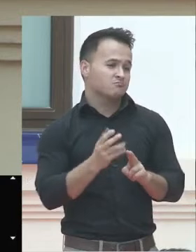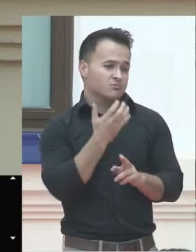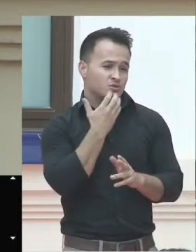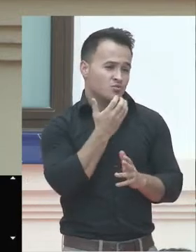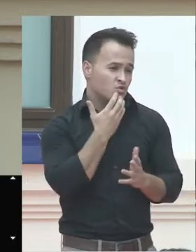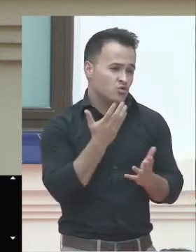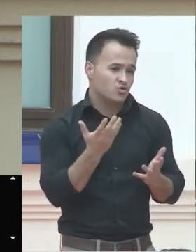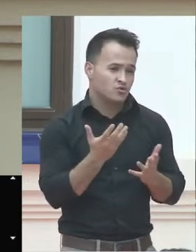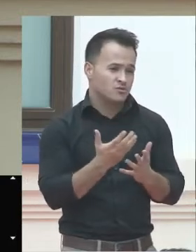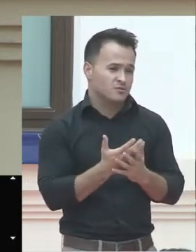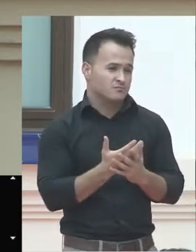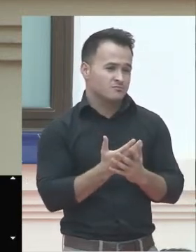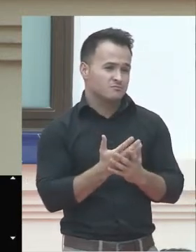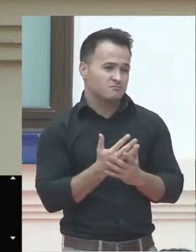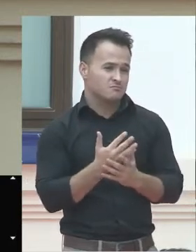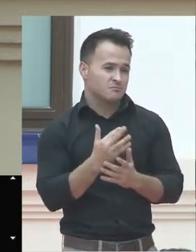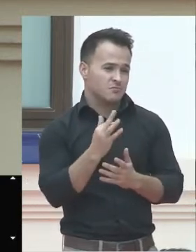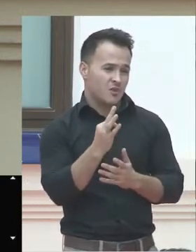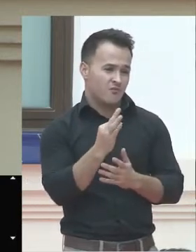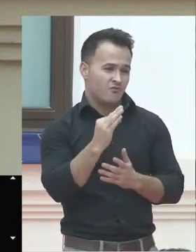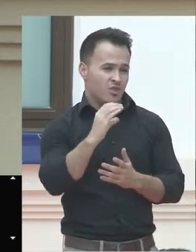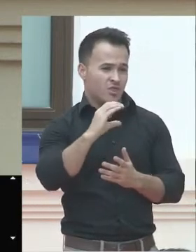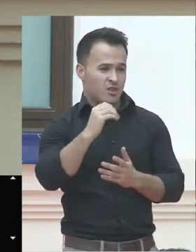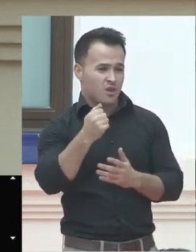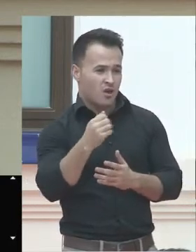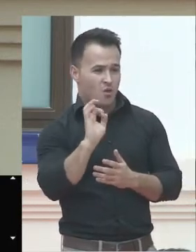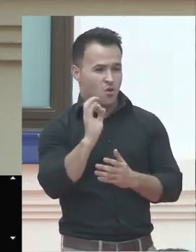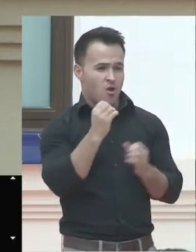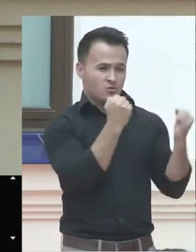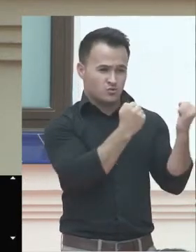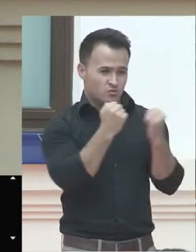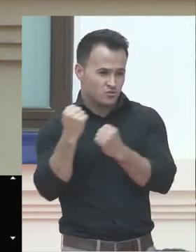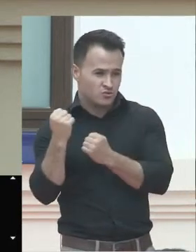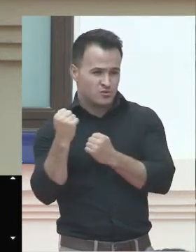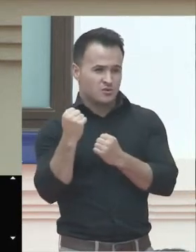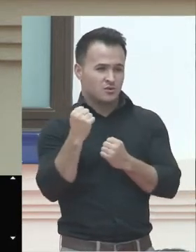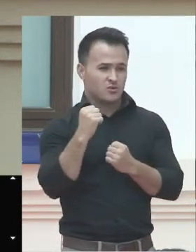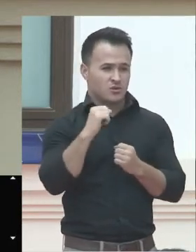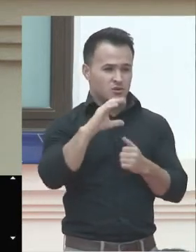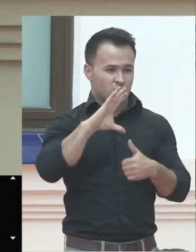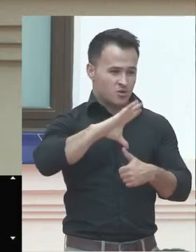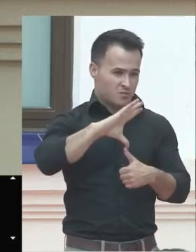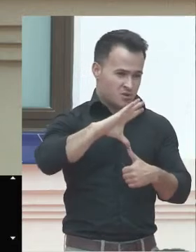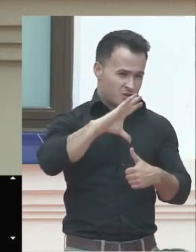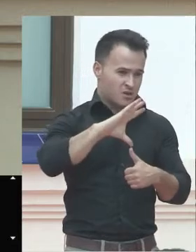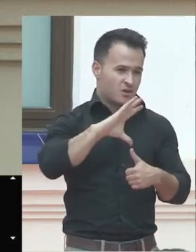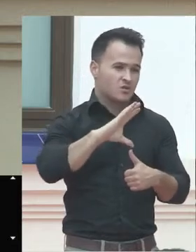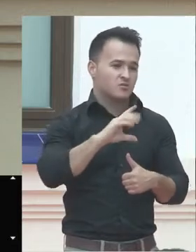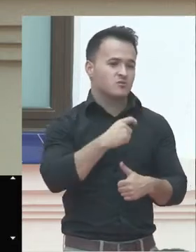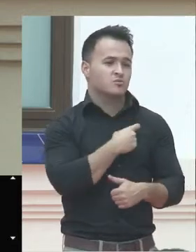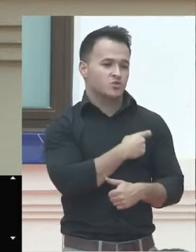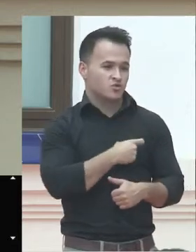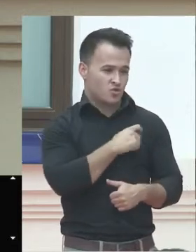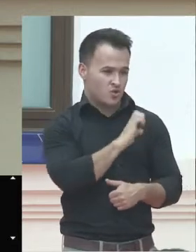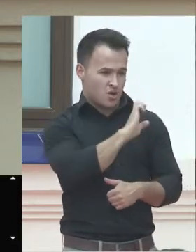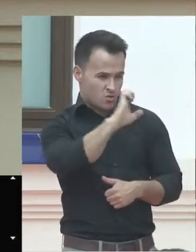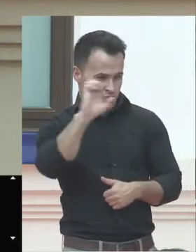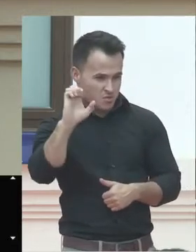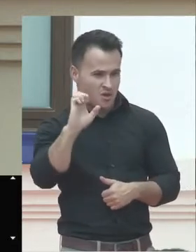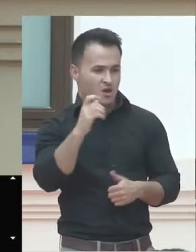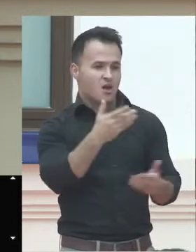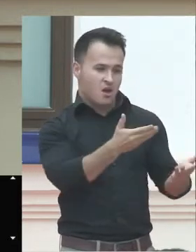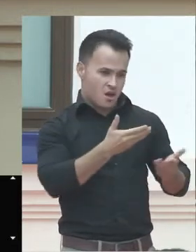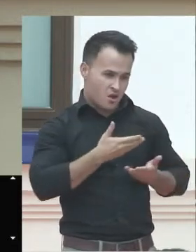Autoridad Aeronáutica Norteamericana o a la Comisión Europea. Pero en cualquier caso, siempre la tecnología va muy